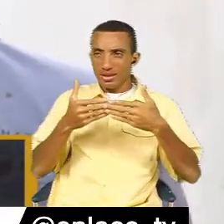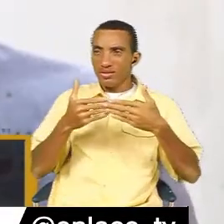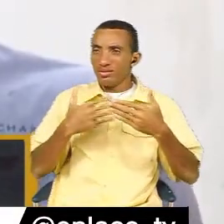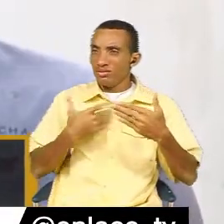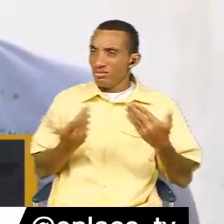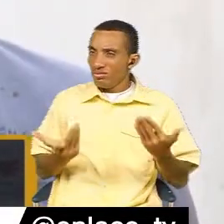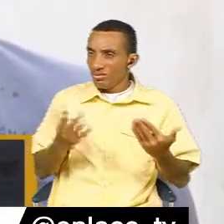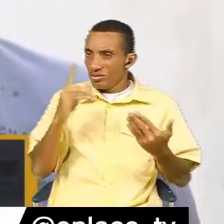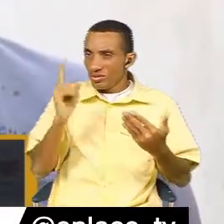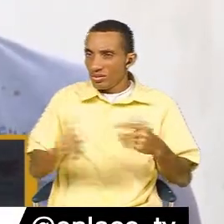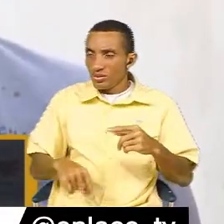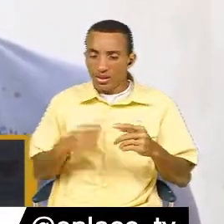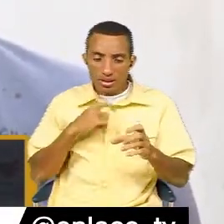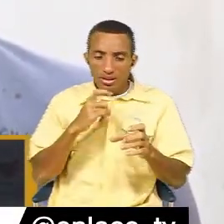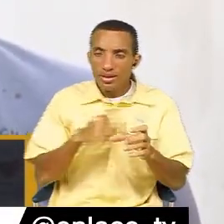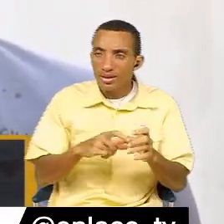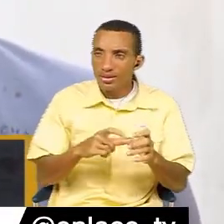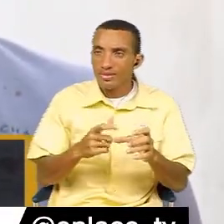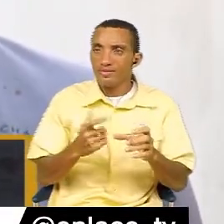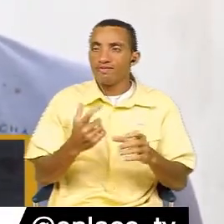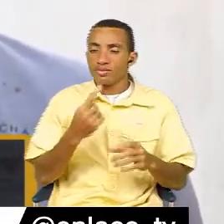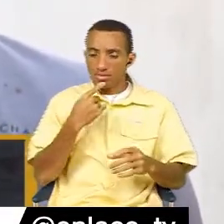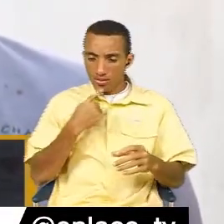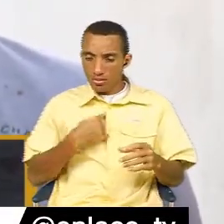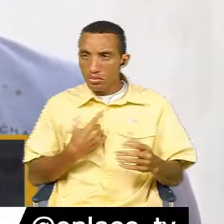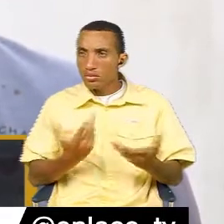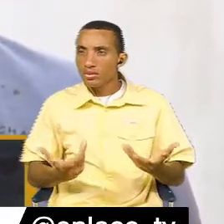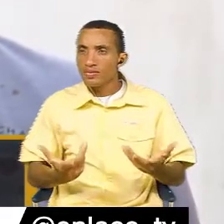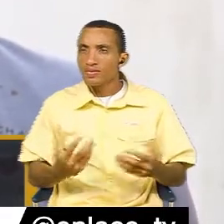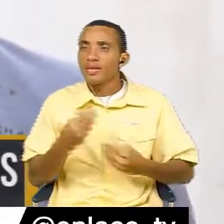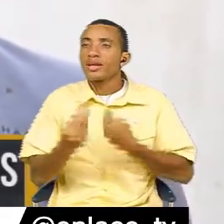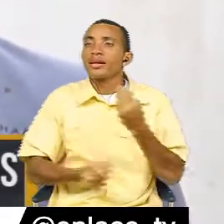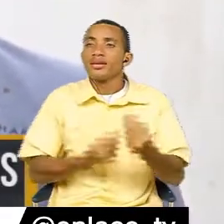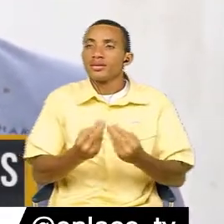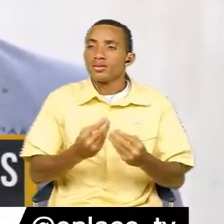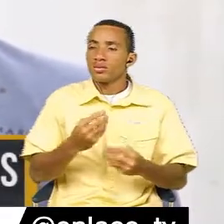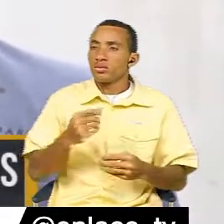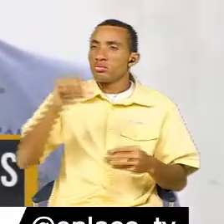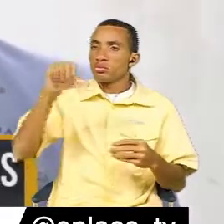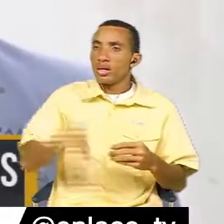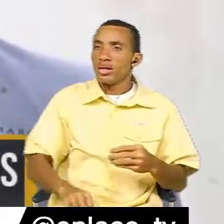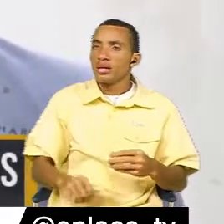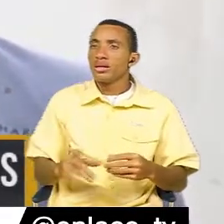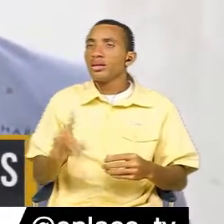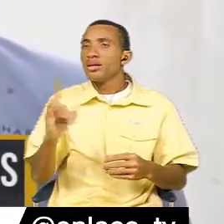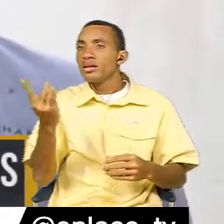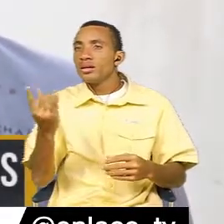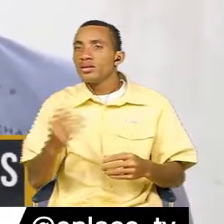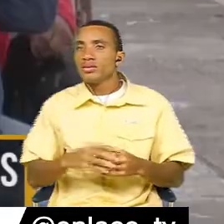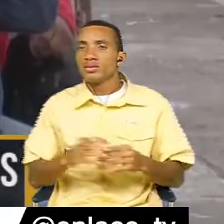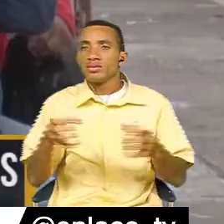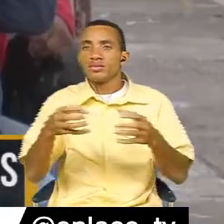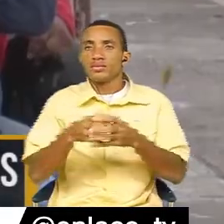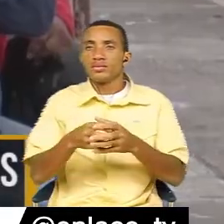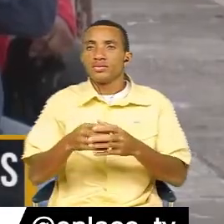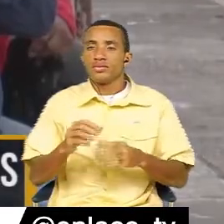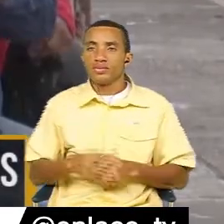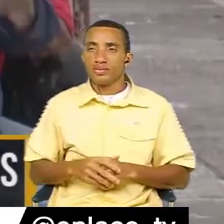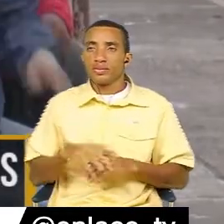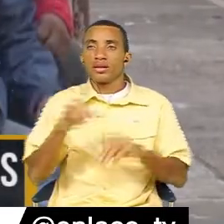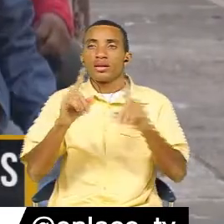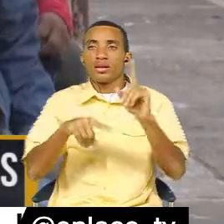nosotros? Queremos que nos digan. ¿O qué hacemos nosotros mal o qué desmerecemos al personal que trabaja allá directamente? Algunos